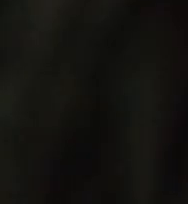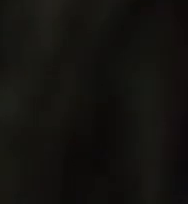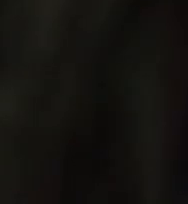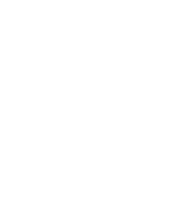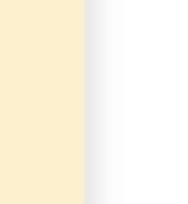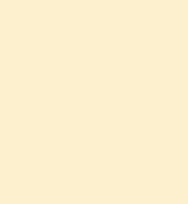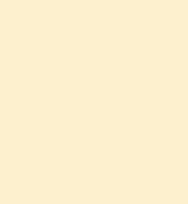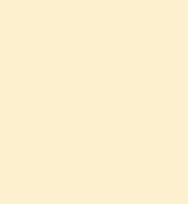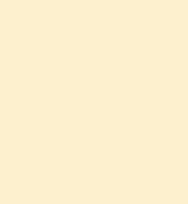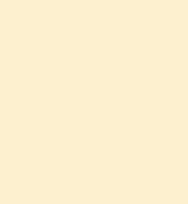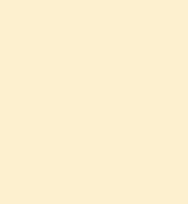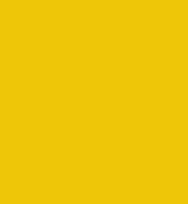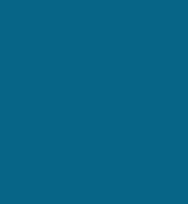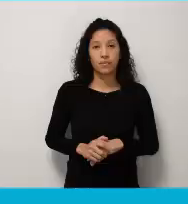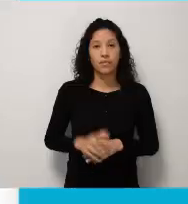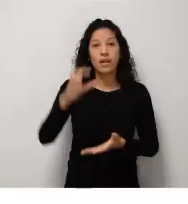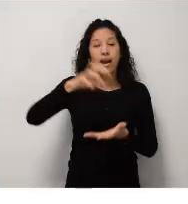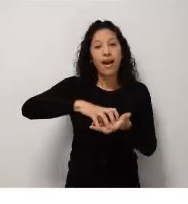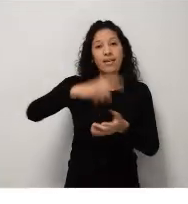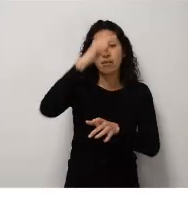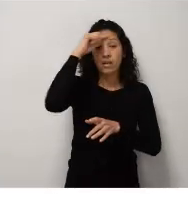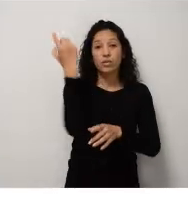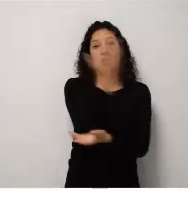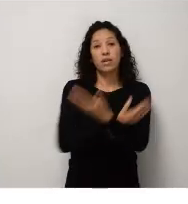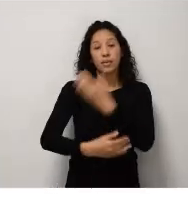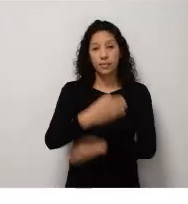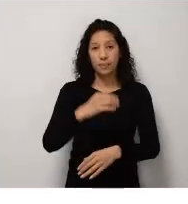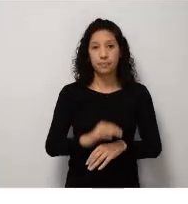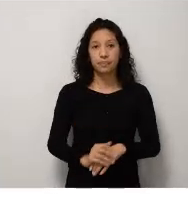Ahí estamos. Agencia Nacional de Discapacidad.